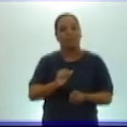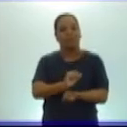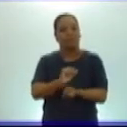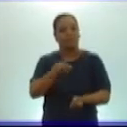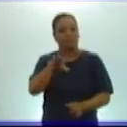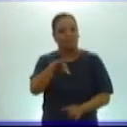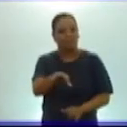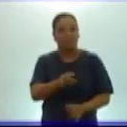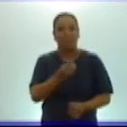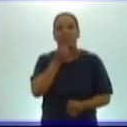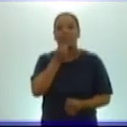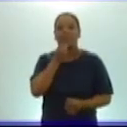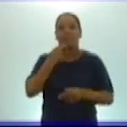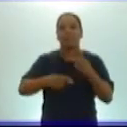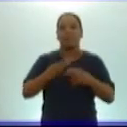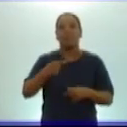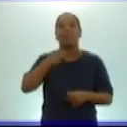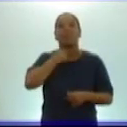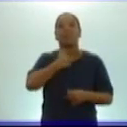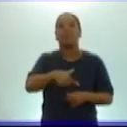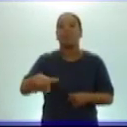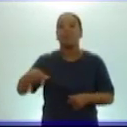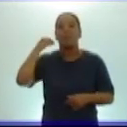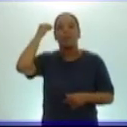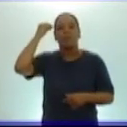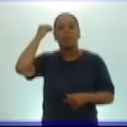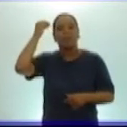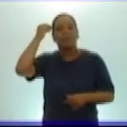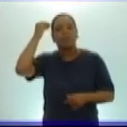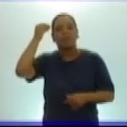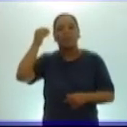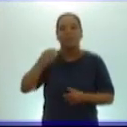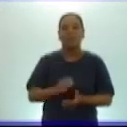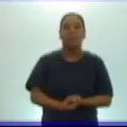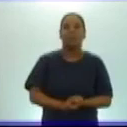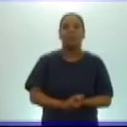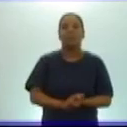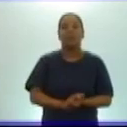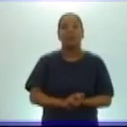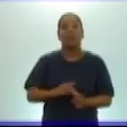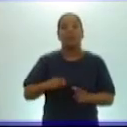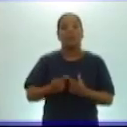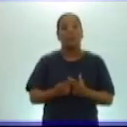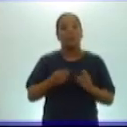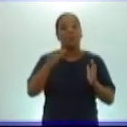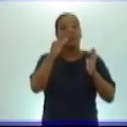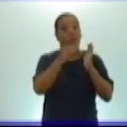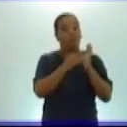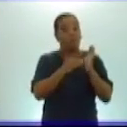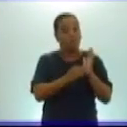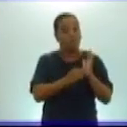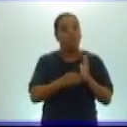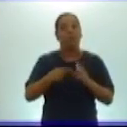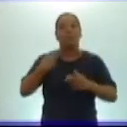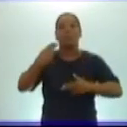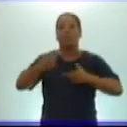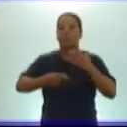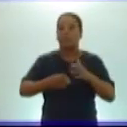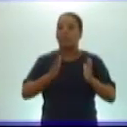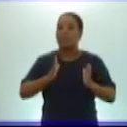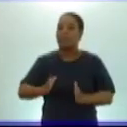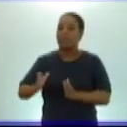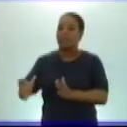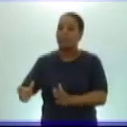hacer este ejercicio, pensar, analizar. Pero insisto que las operaciones se realizan en el orden en